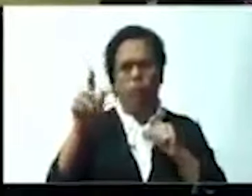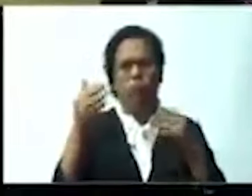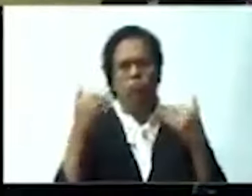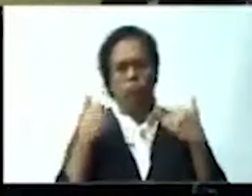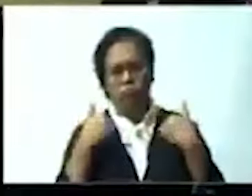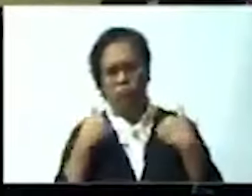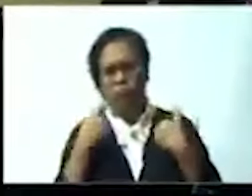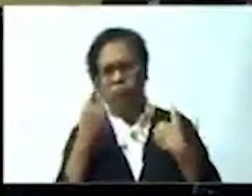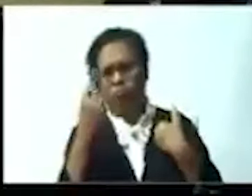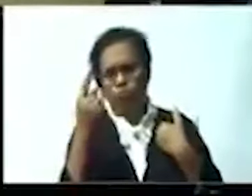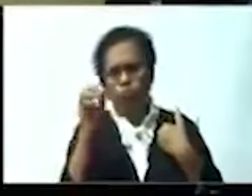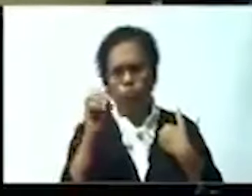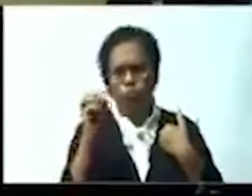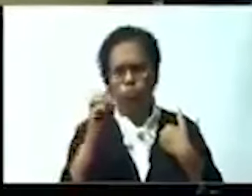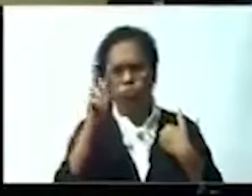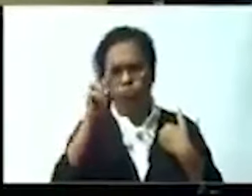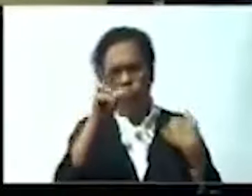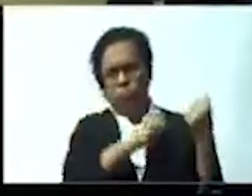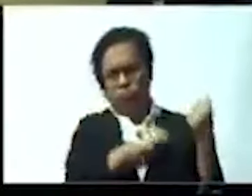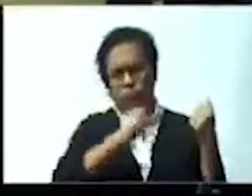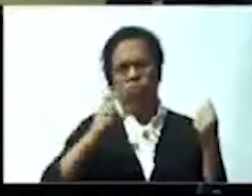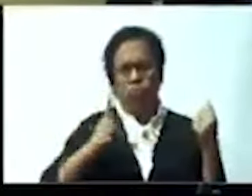no es nada, presidente.